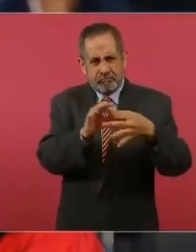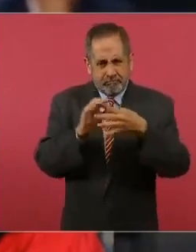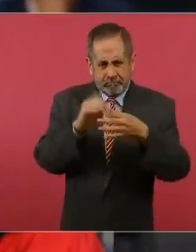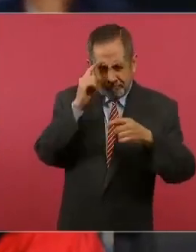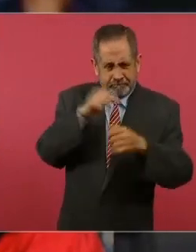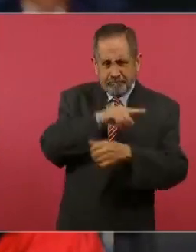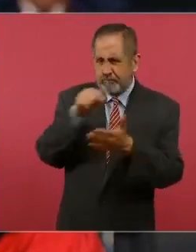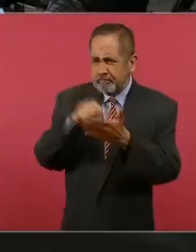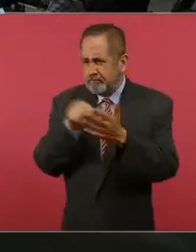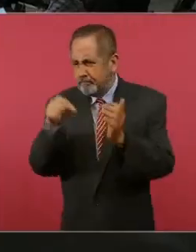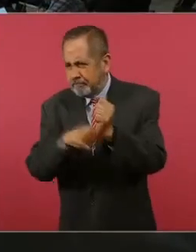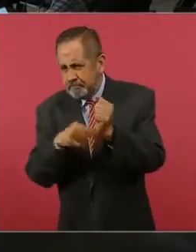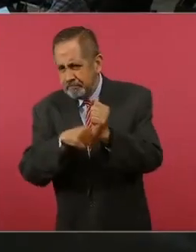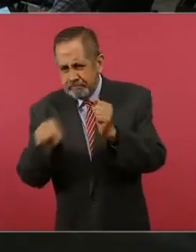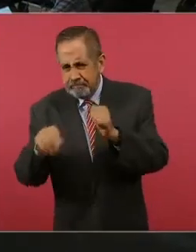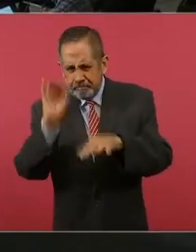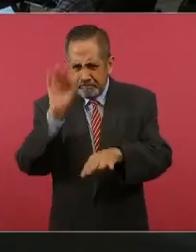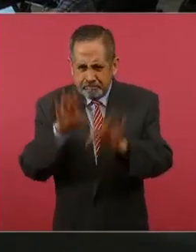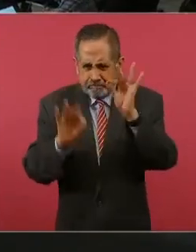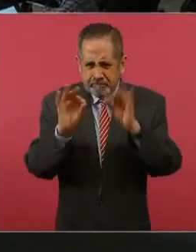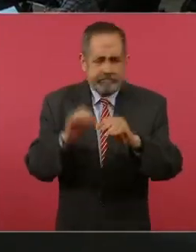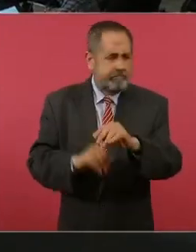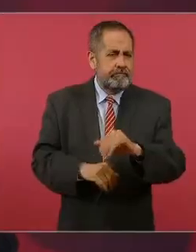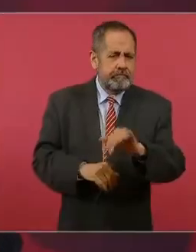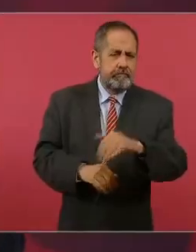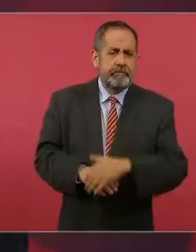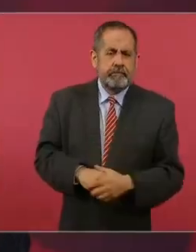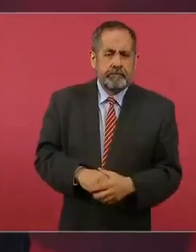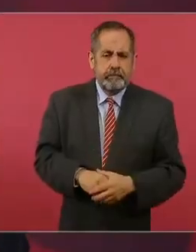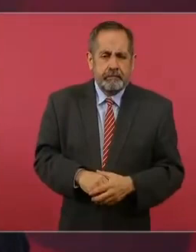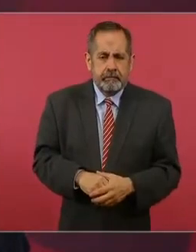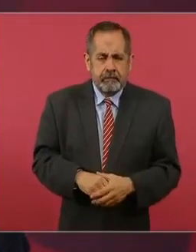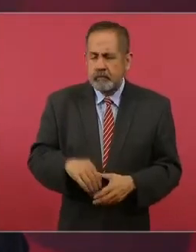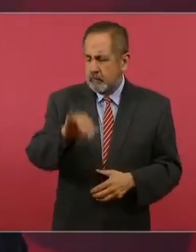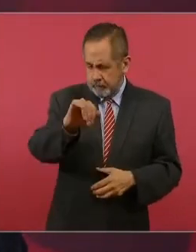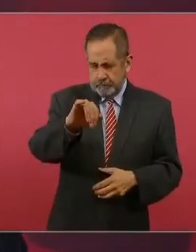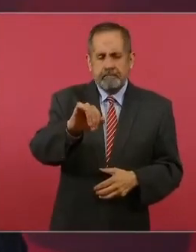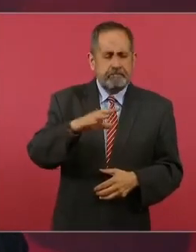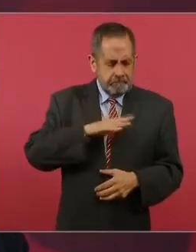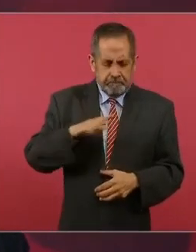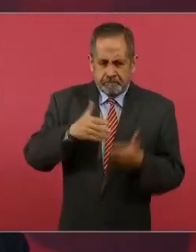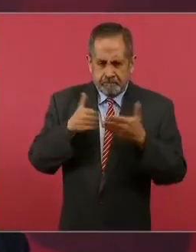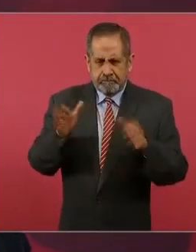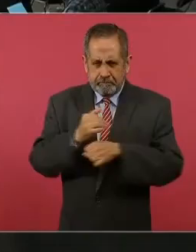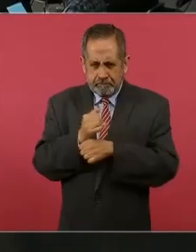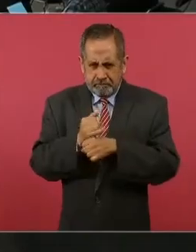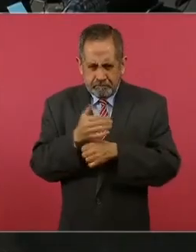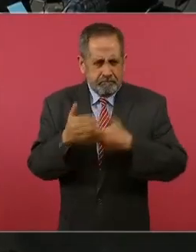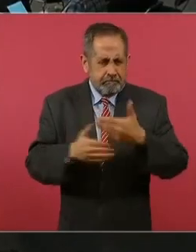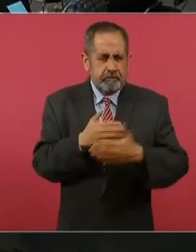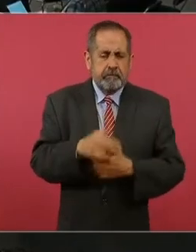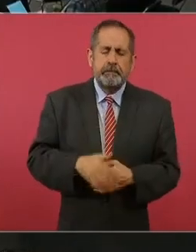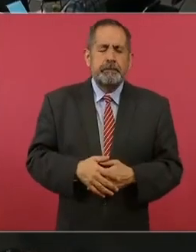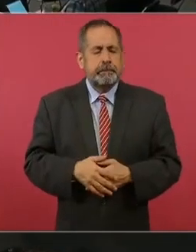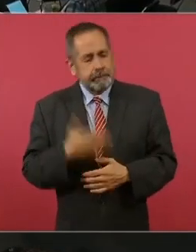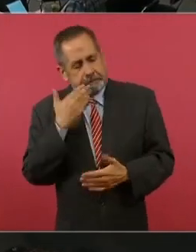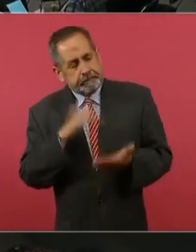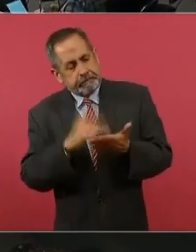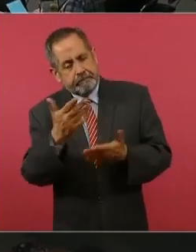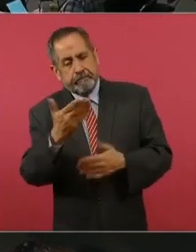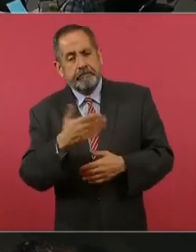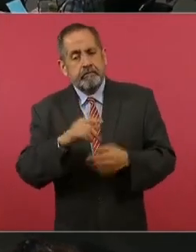estos sitios? Sí. Hay abierta toda una investigación. Perfecto, presidente. Respecto. Y en mi siguiente